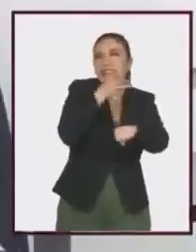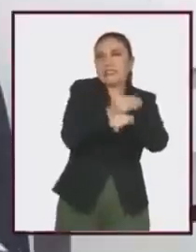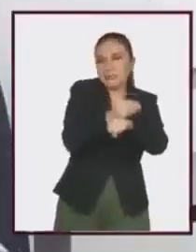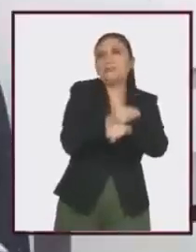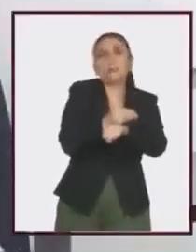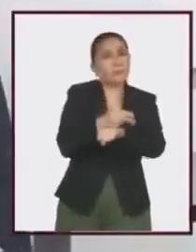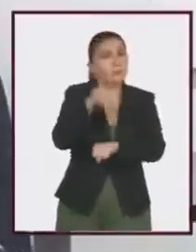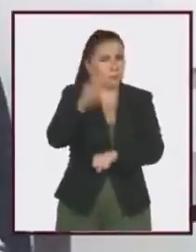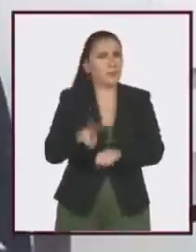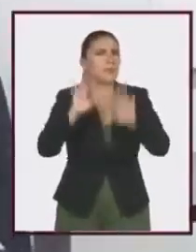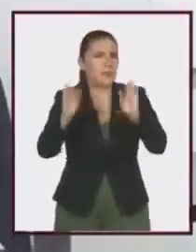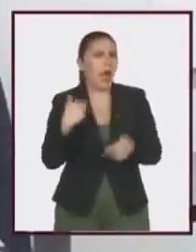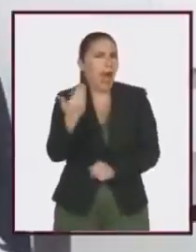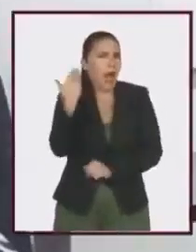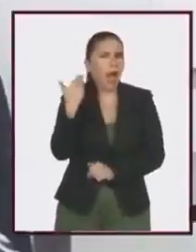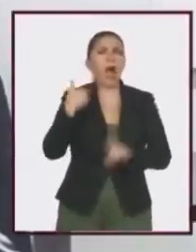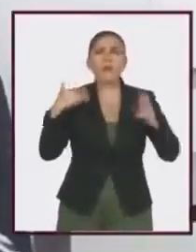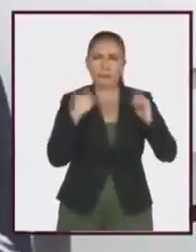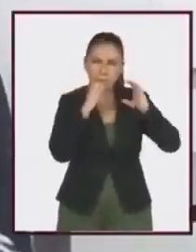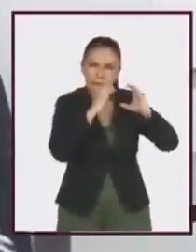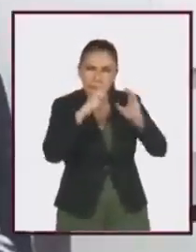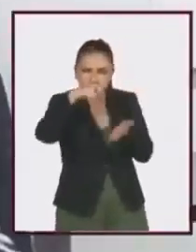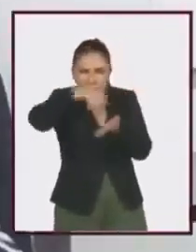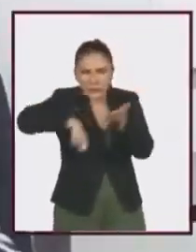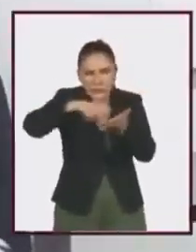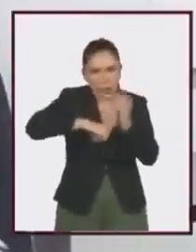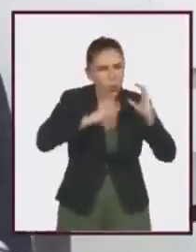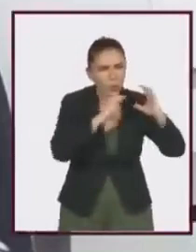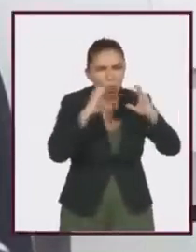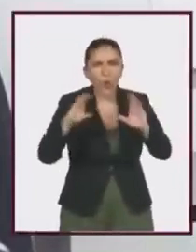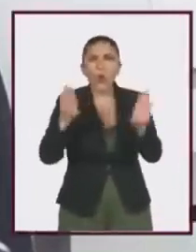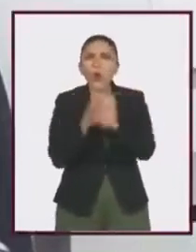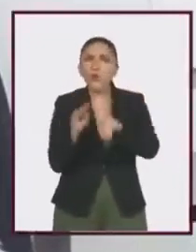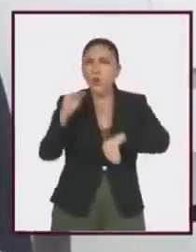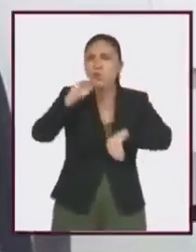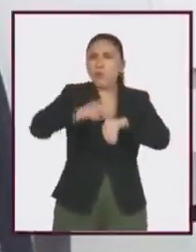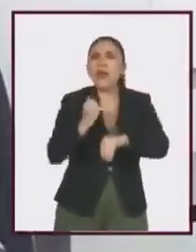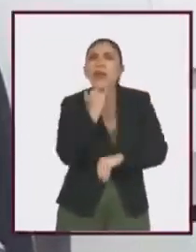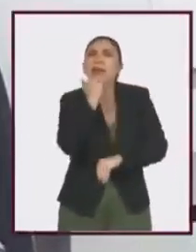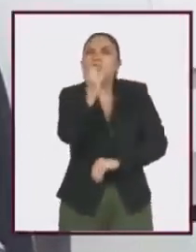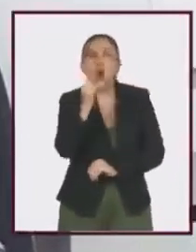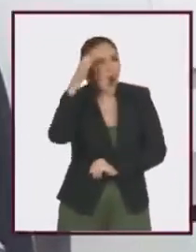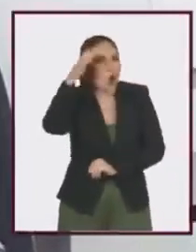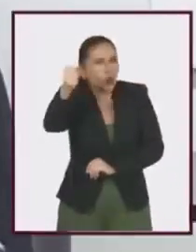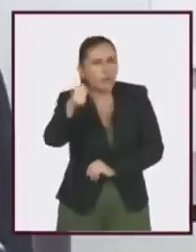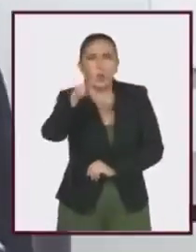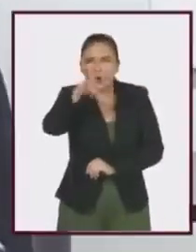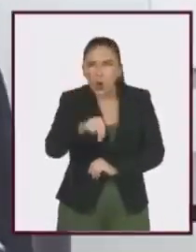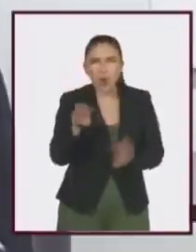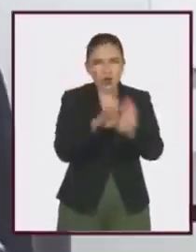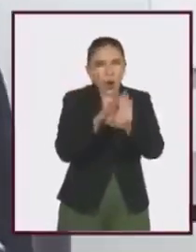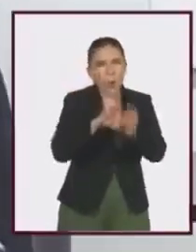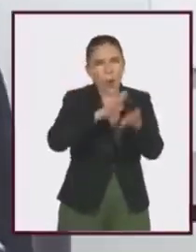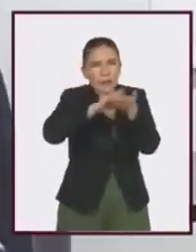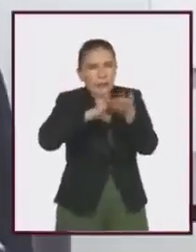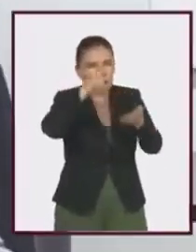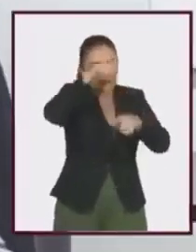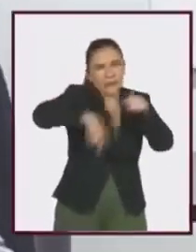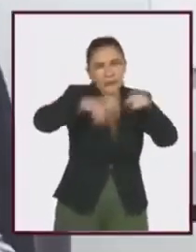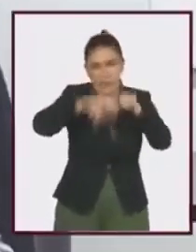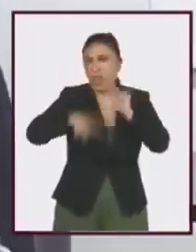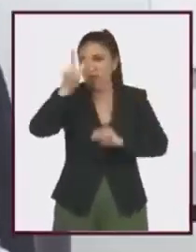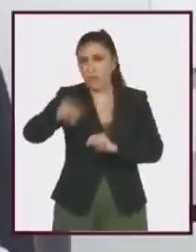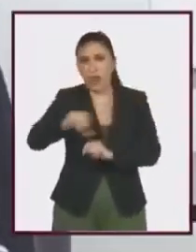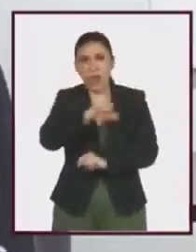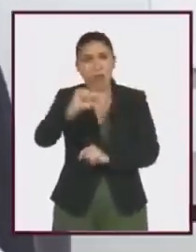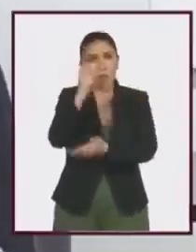Fuimos muy cuidadosos de no tener errores conceptuales, prácticamente no, en los programas